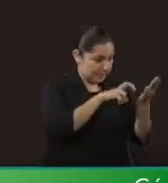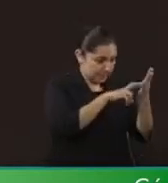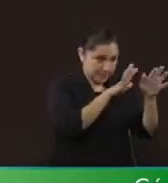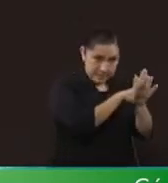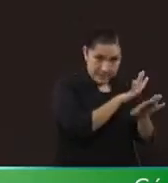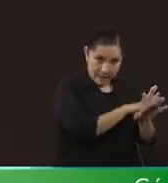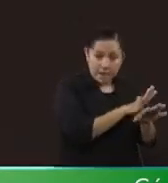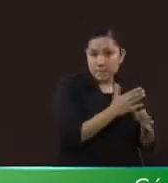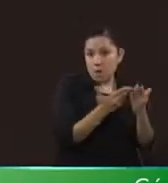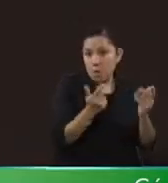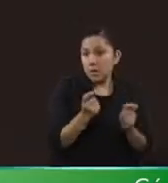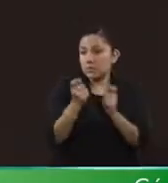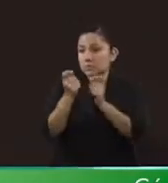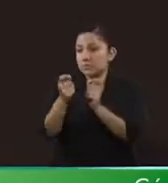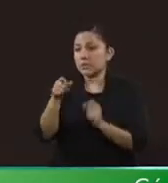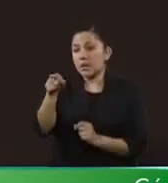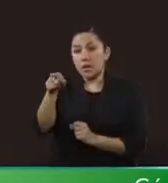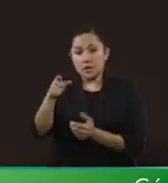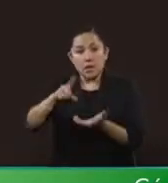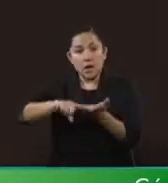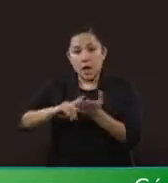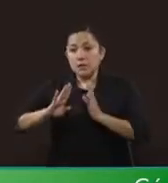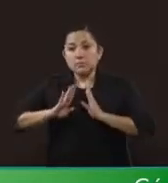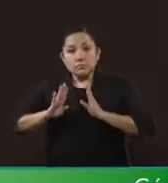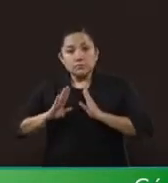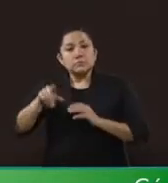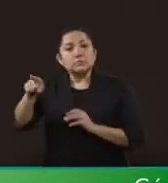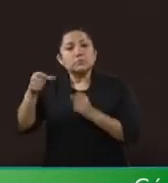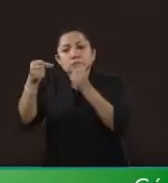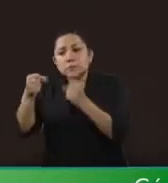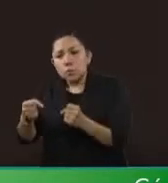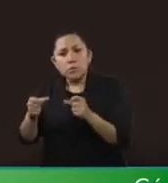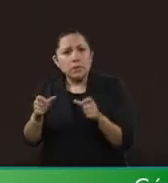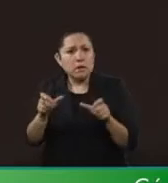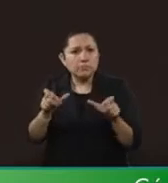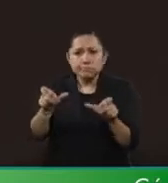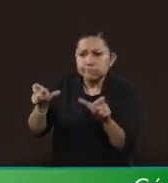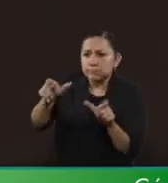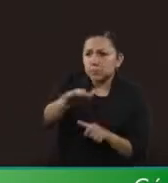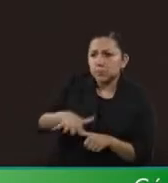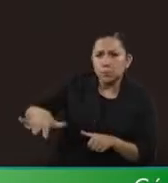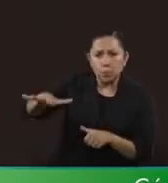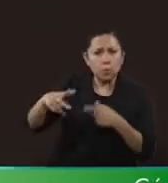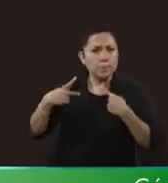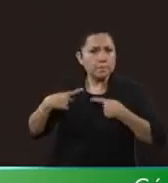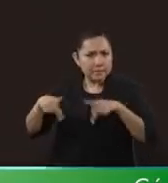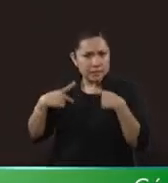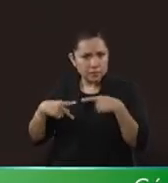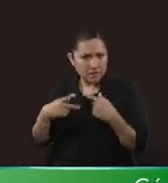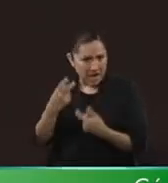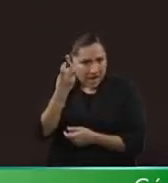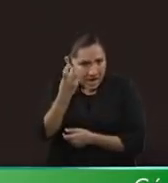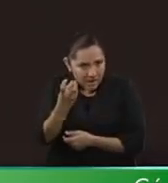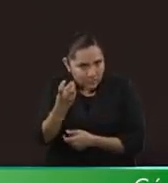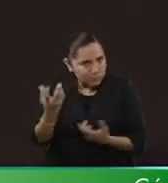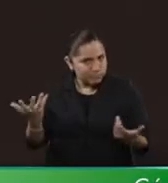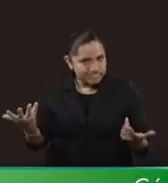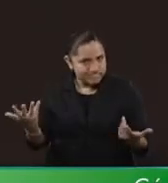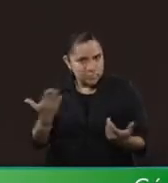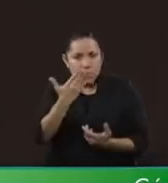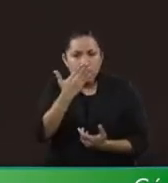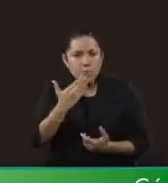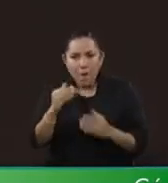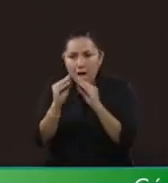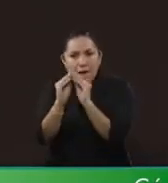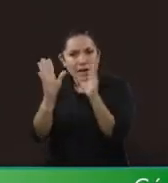que realice tareas de seguridad pública y con ello se abre la posibilidad de que no haya una distinción clara entre